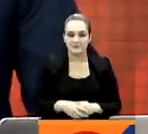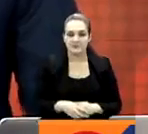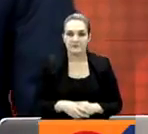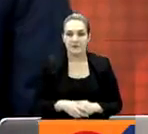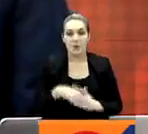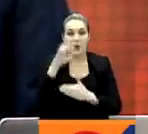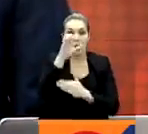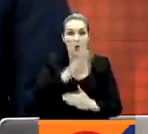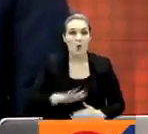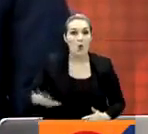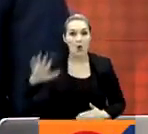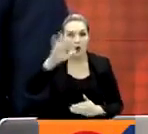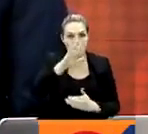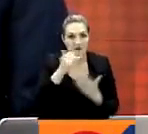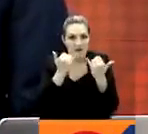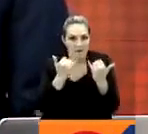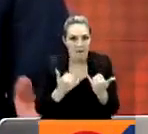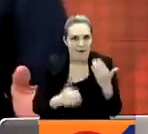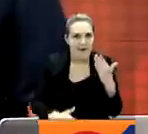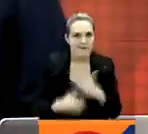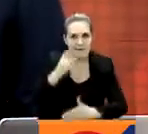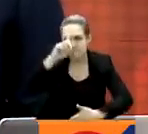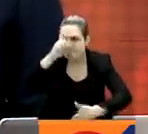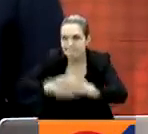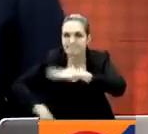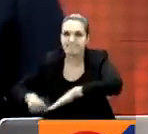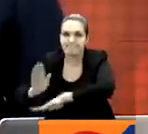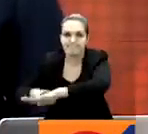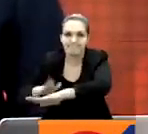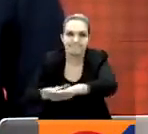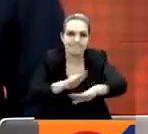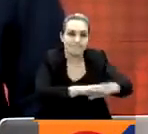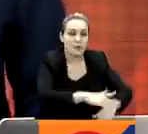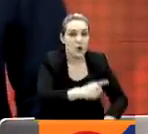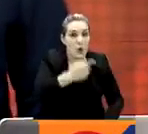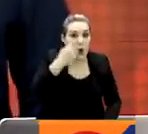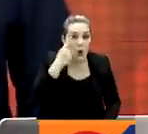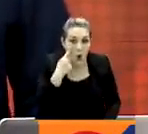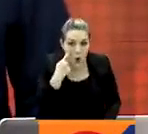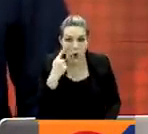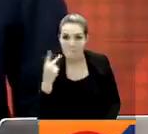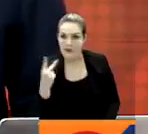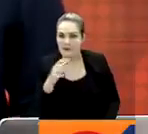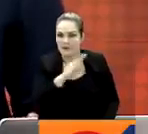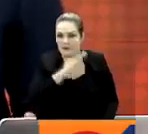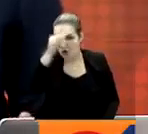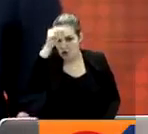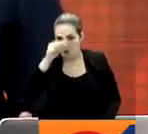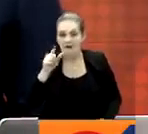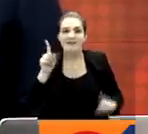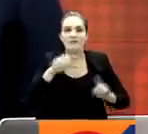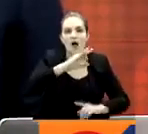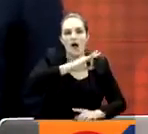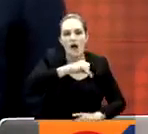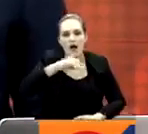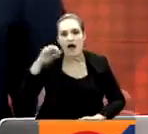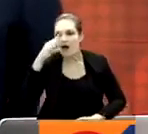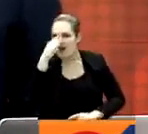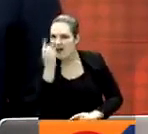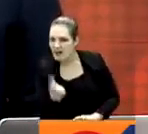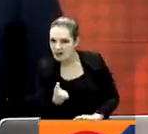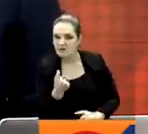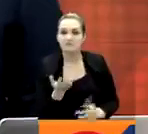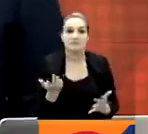En el país, las autoridades desde ya están estableciendo restricciones para este fin de semana festivo con celebración de Halloween. Por ejemplo, en Bogotá